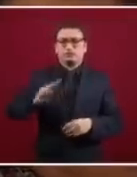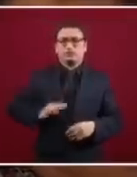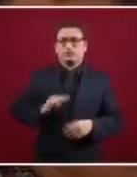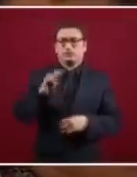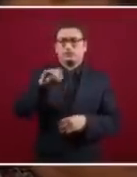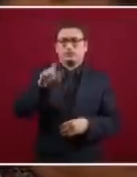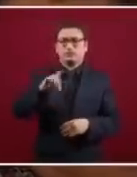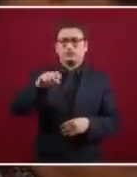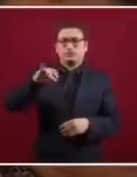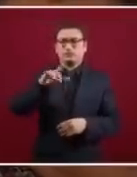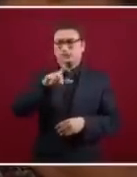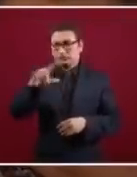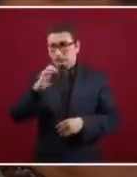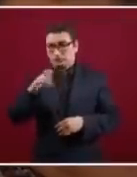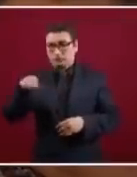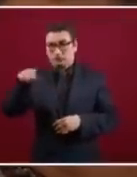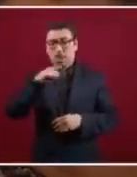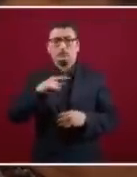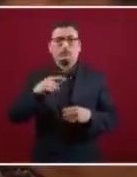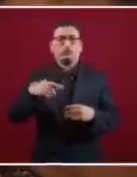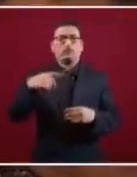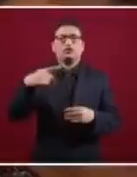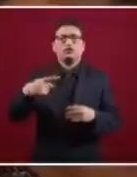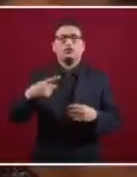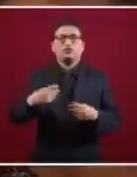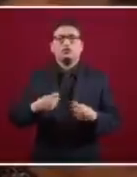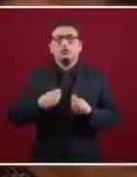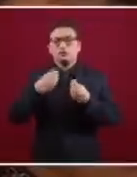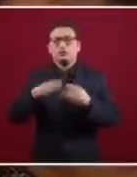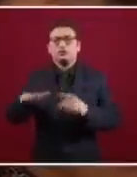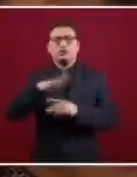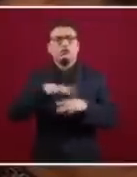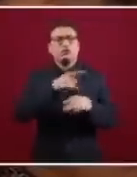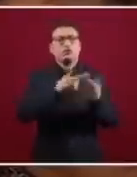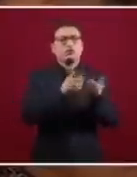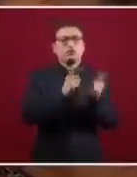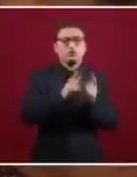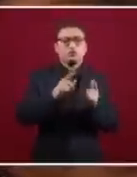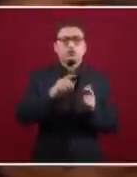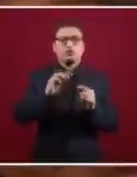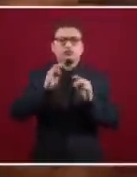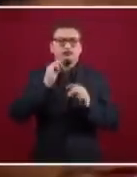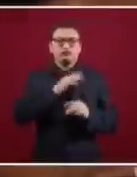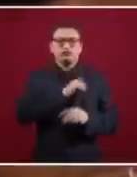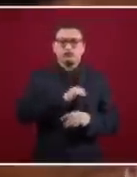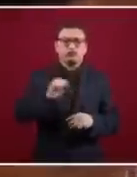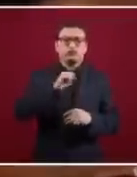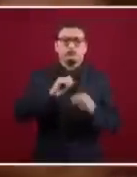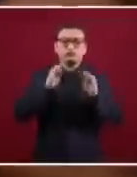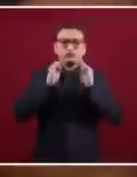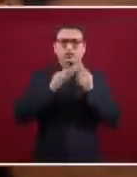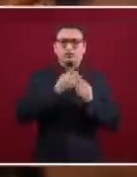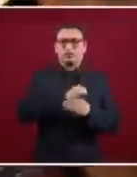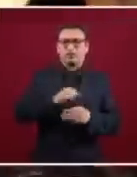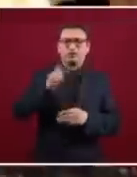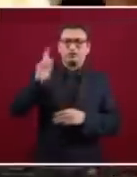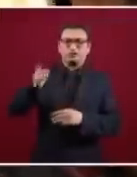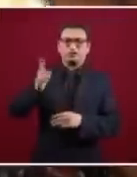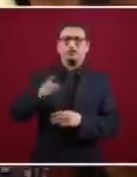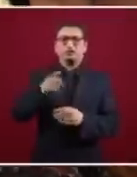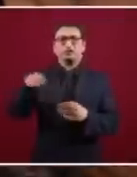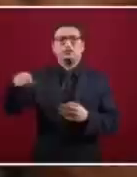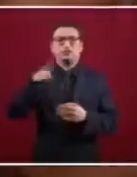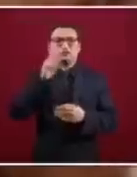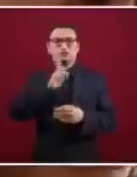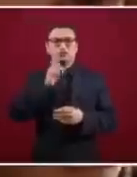usted y bajo la amenaza de un cartel muy específico en aquella región y haya comentado a sus representantes de